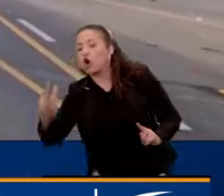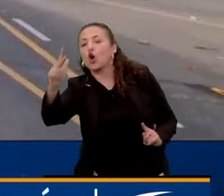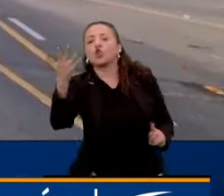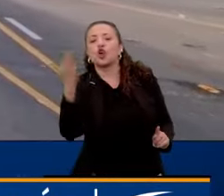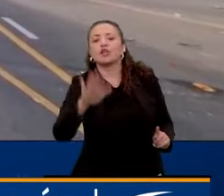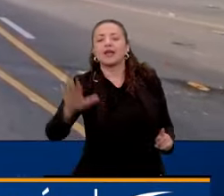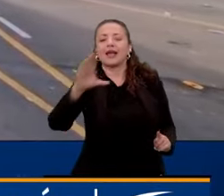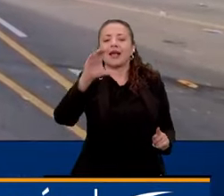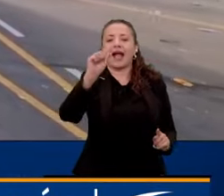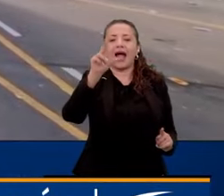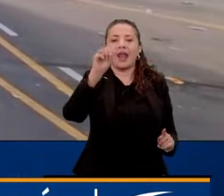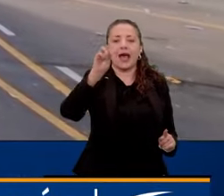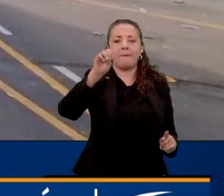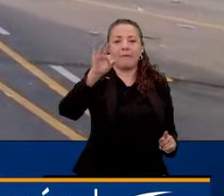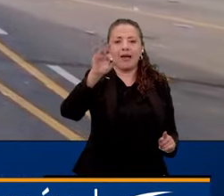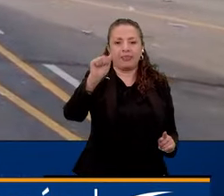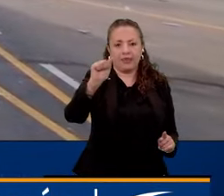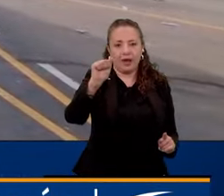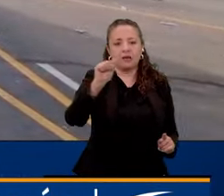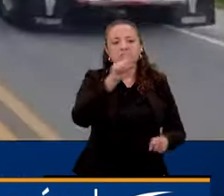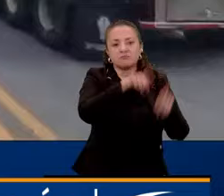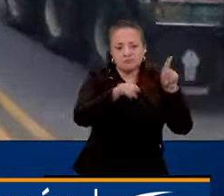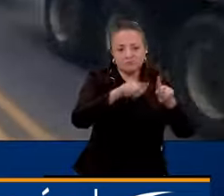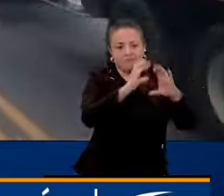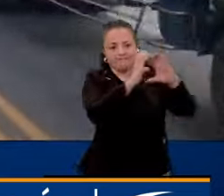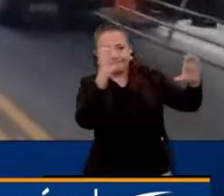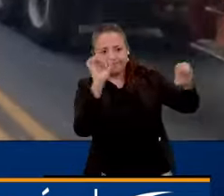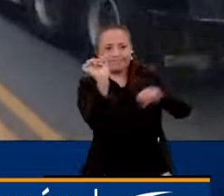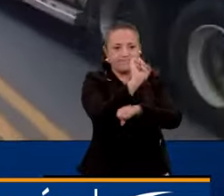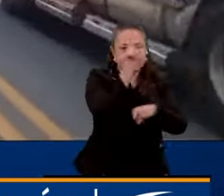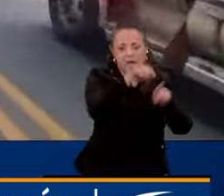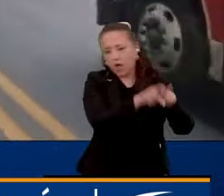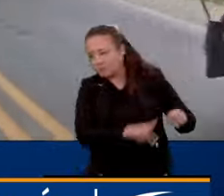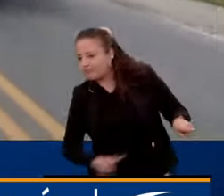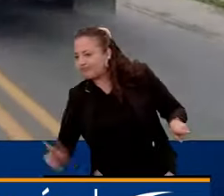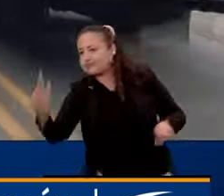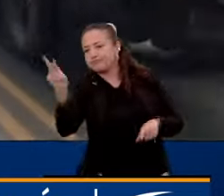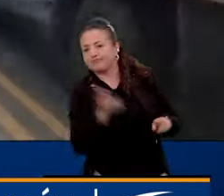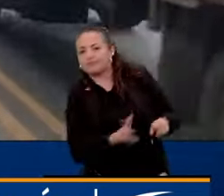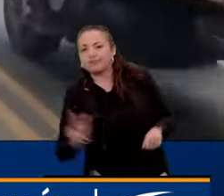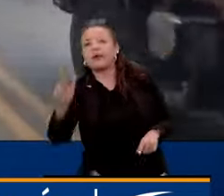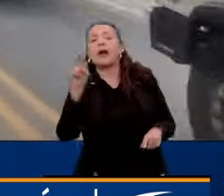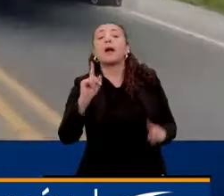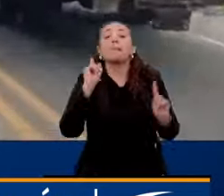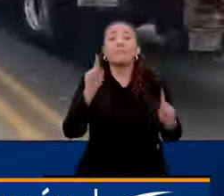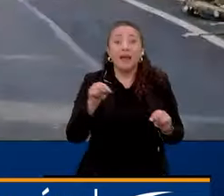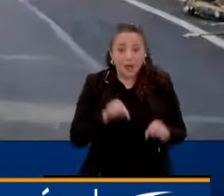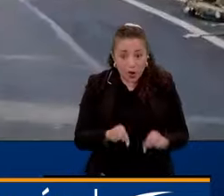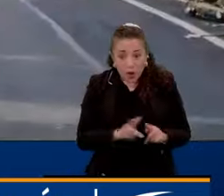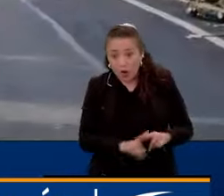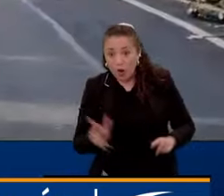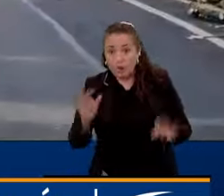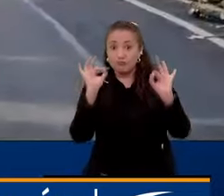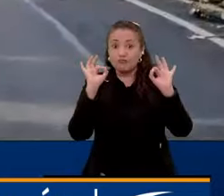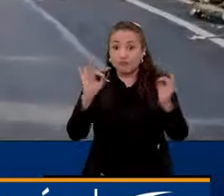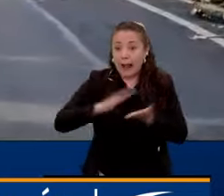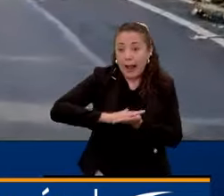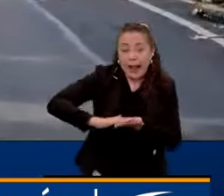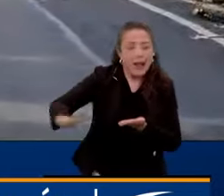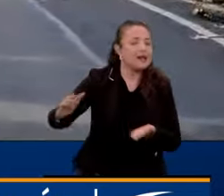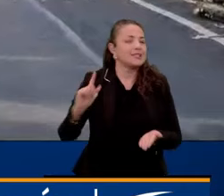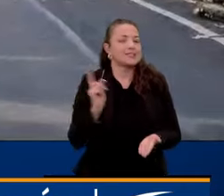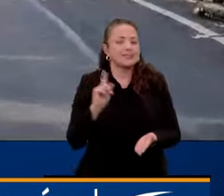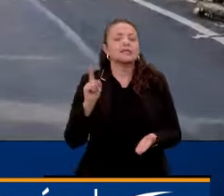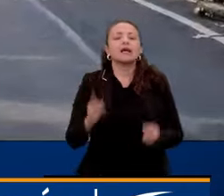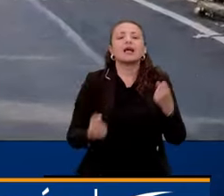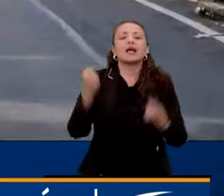caramanta por donde se han desplazado algunos vehículos durante estos se días de paro pero esta vía no está en muy buenas condiciones y los